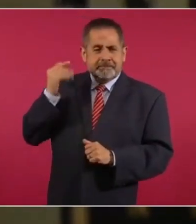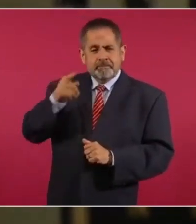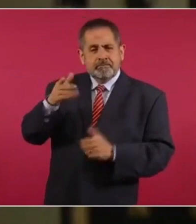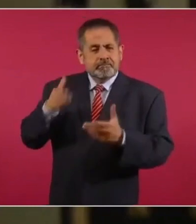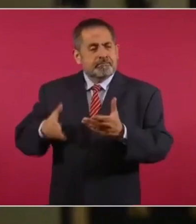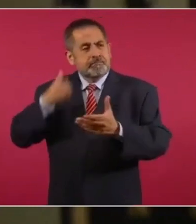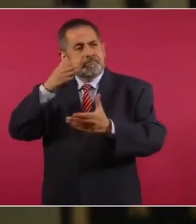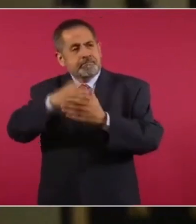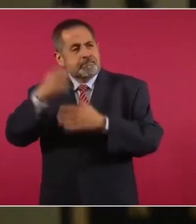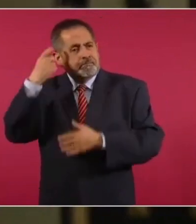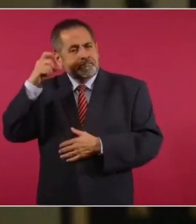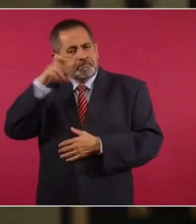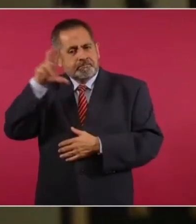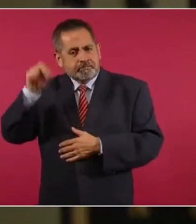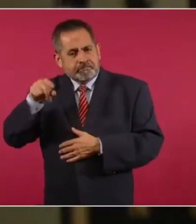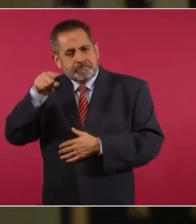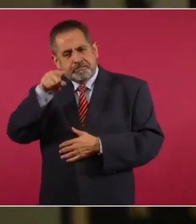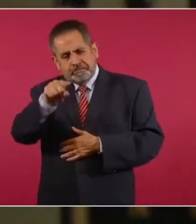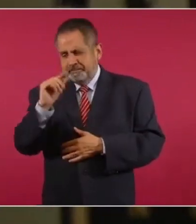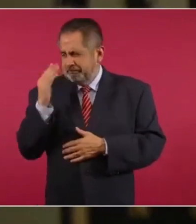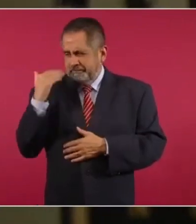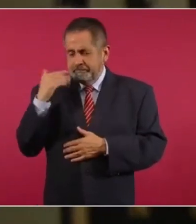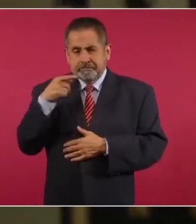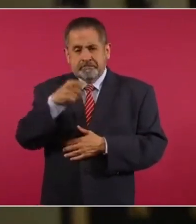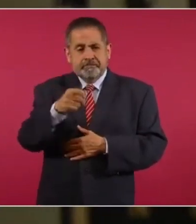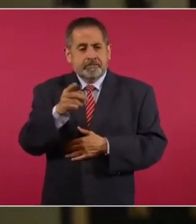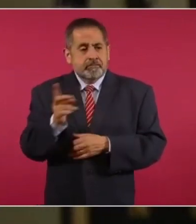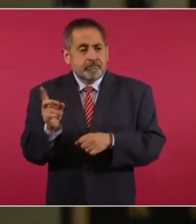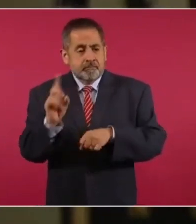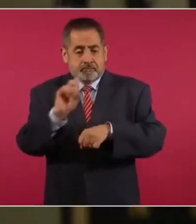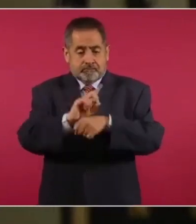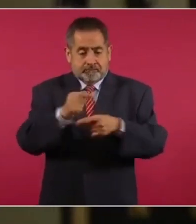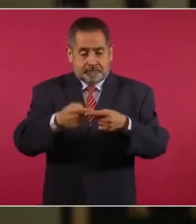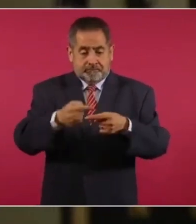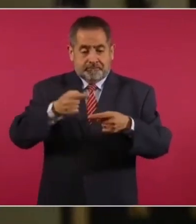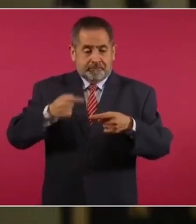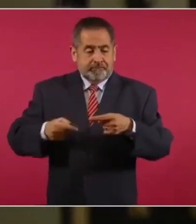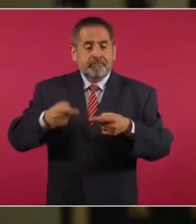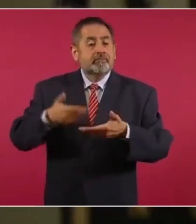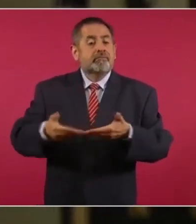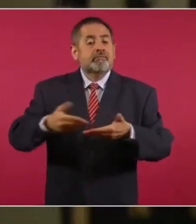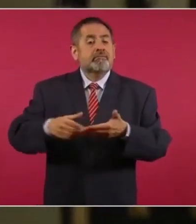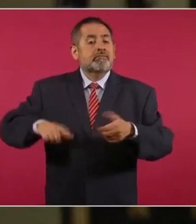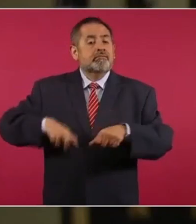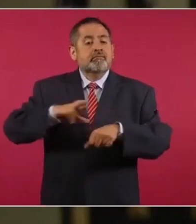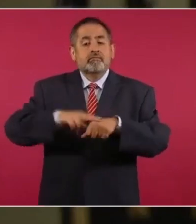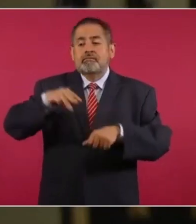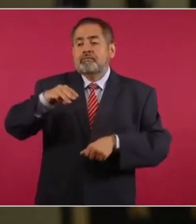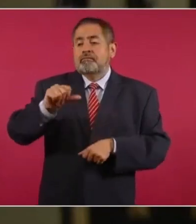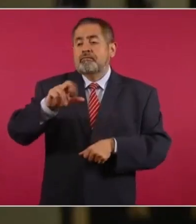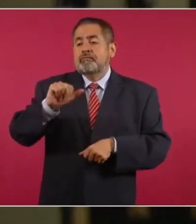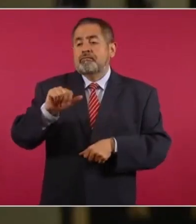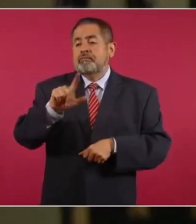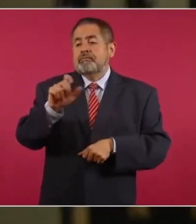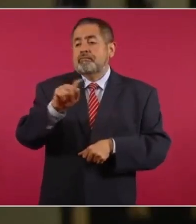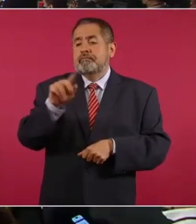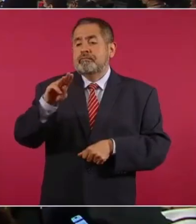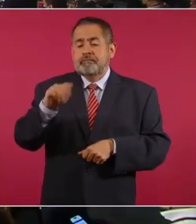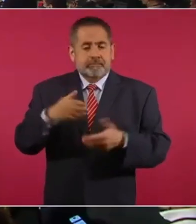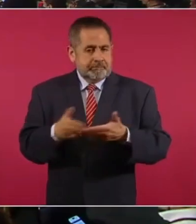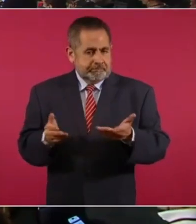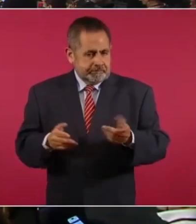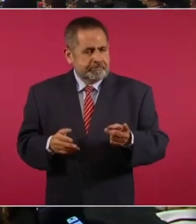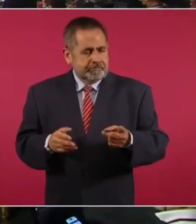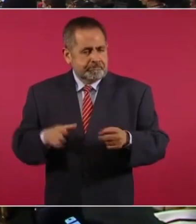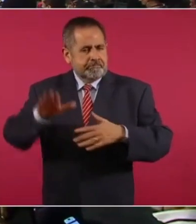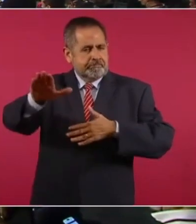usted Quintana Roo, esto un día antes de la toma de protesta de la hoy gobernadora Mara Lezama, donde pues bien